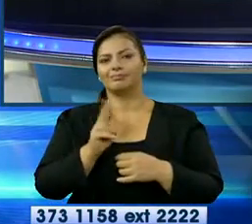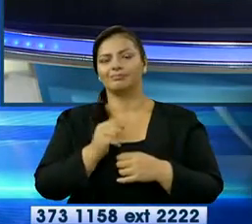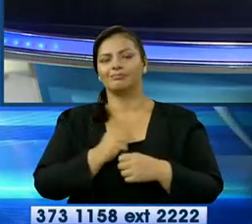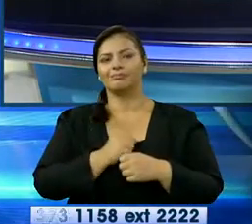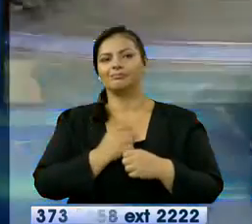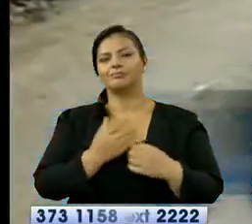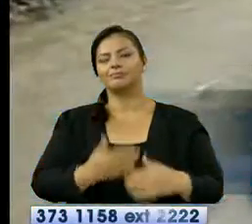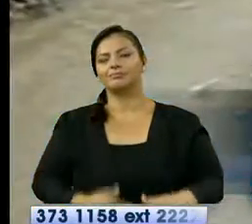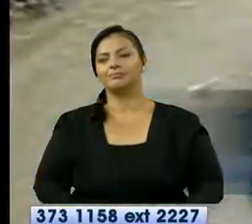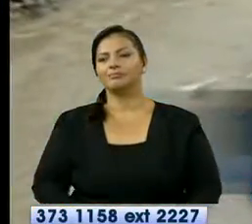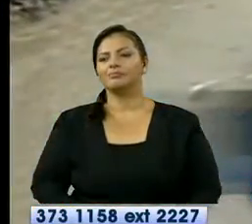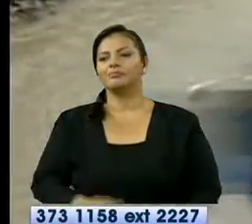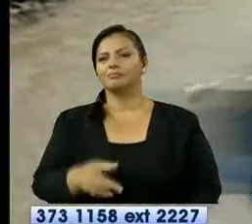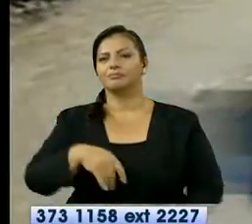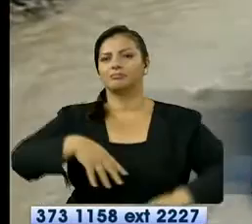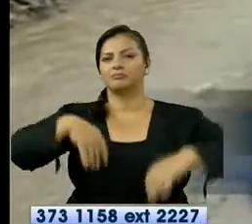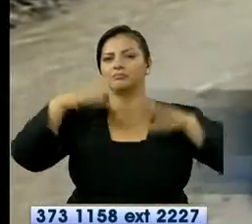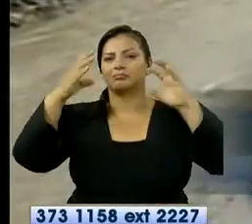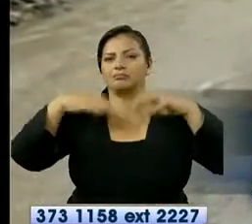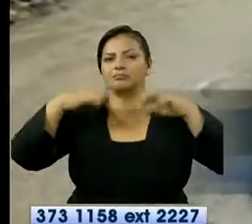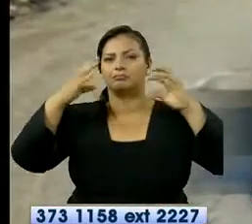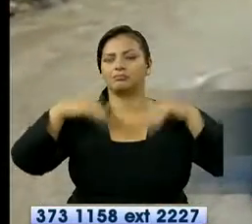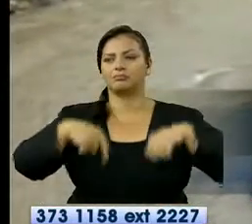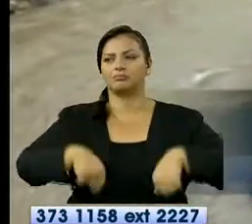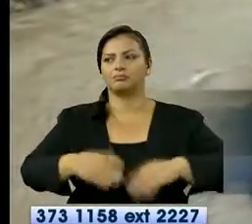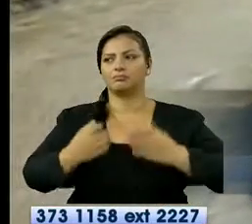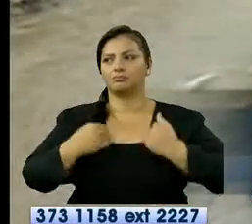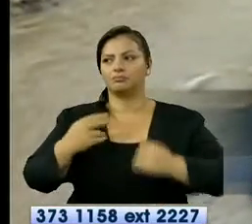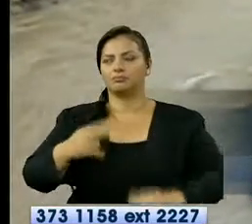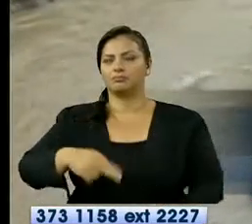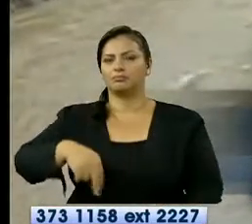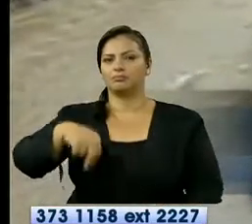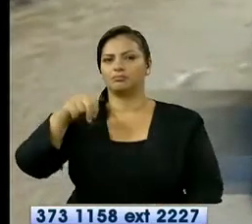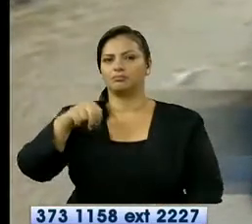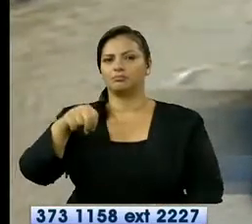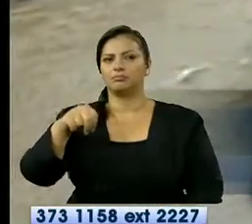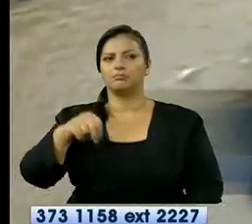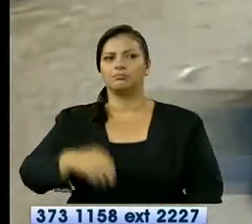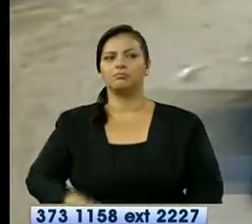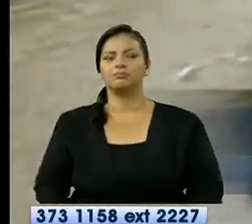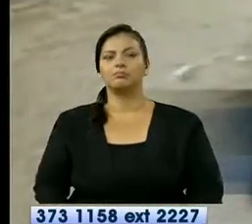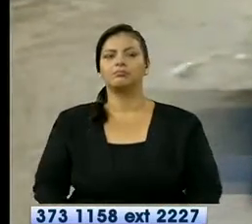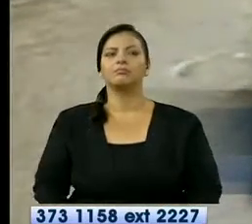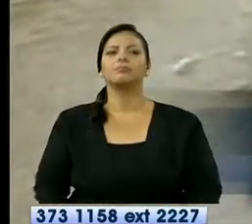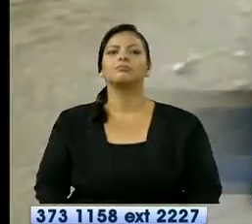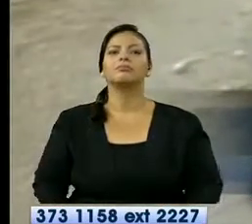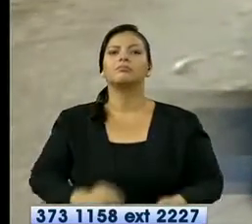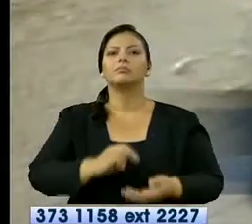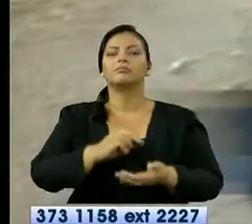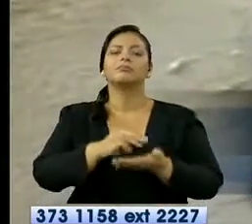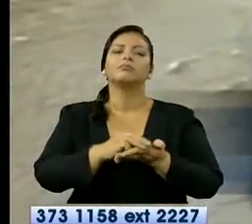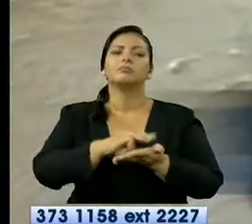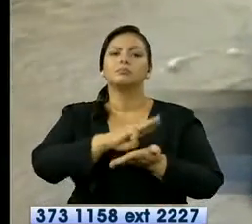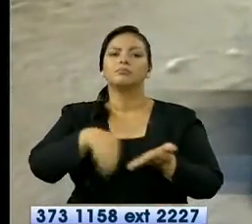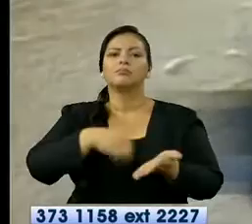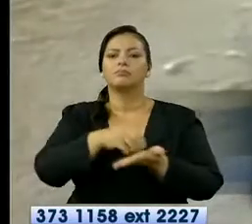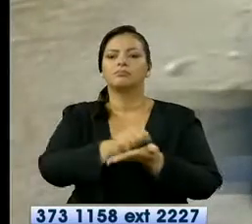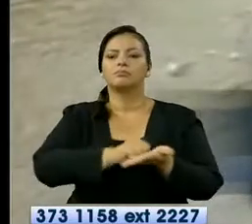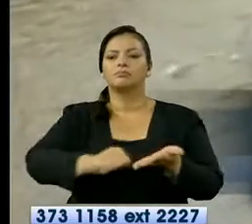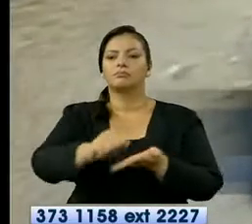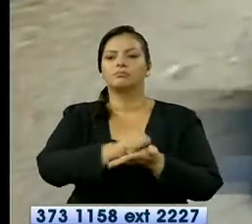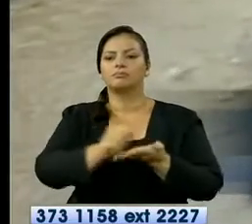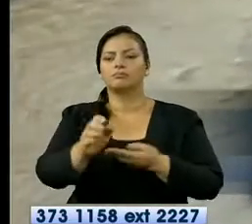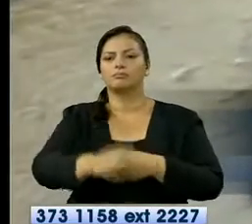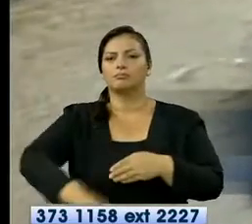estos instantes nos encontramos al noroeste, en el sector de la cooperativa María Paidal. Esto es en Monte Sinaí y